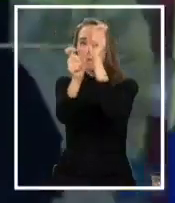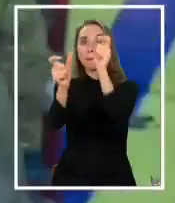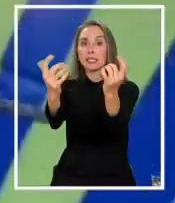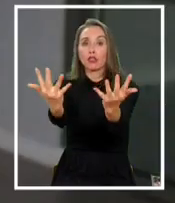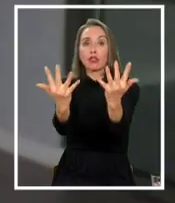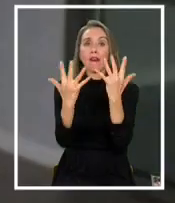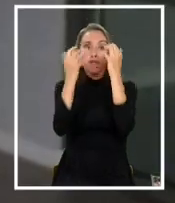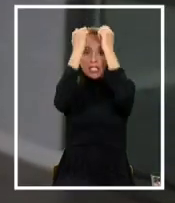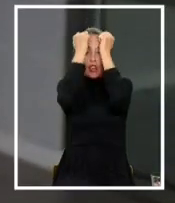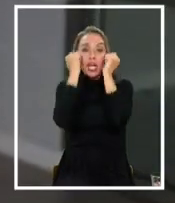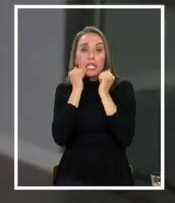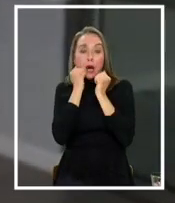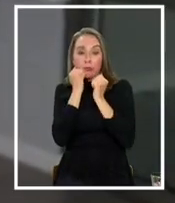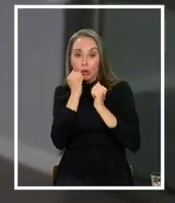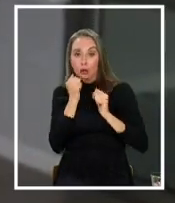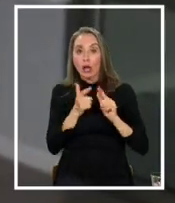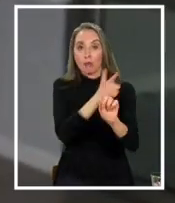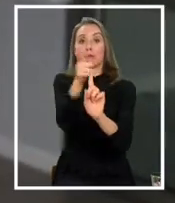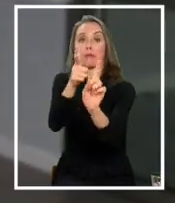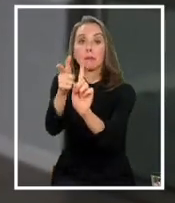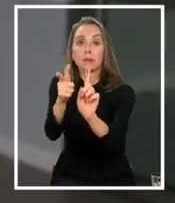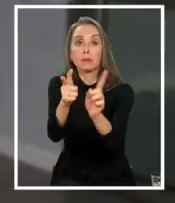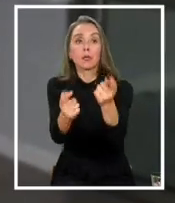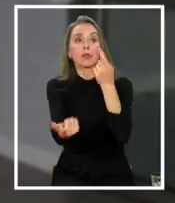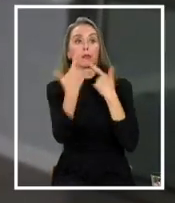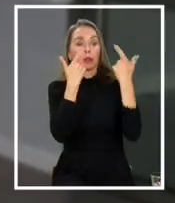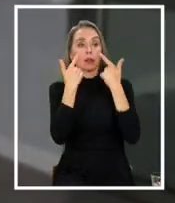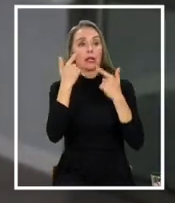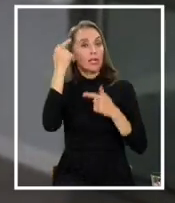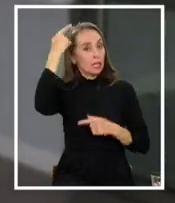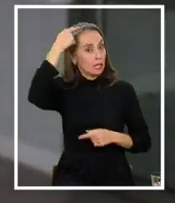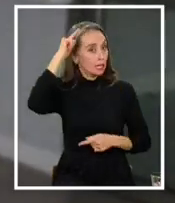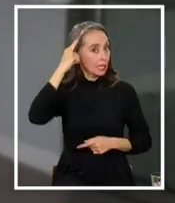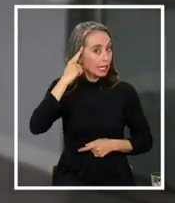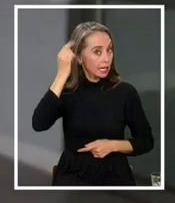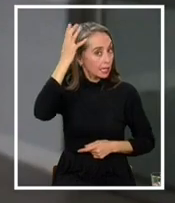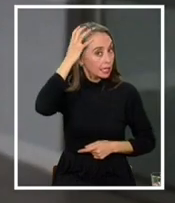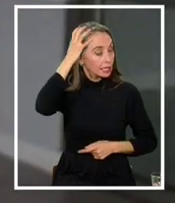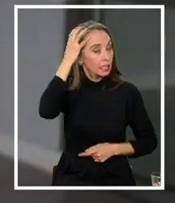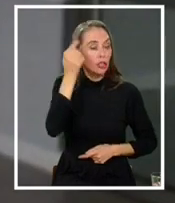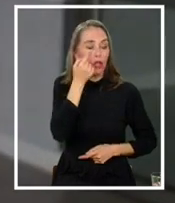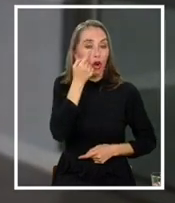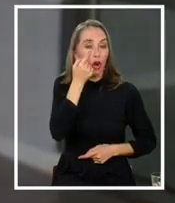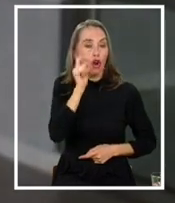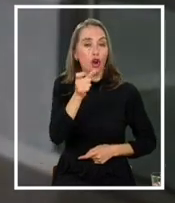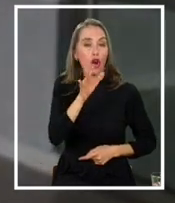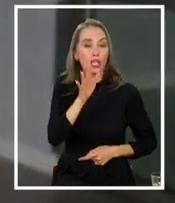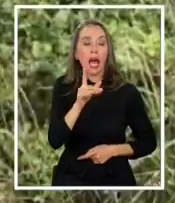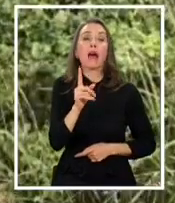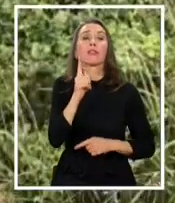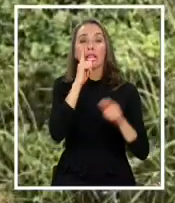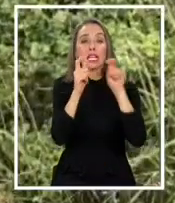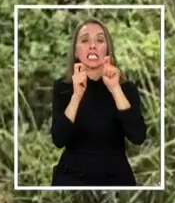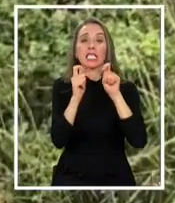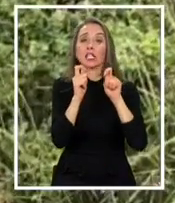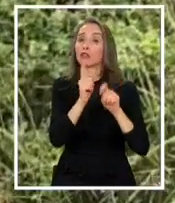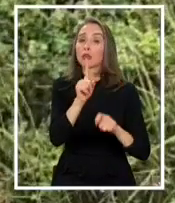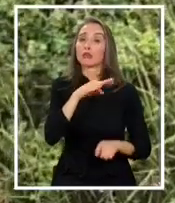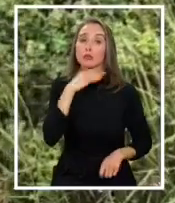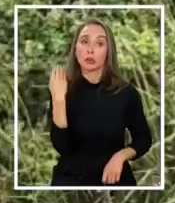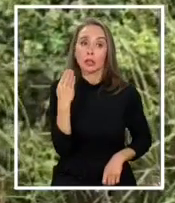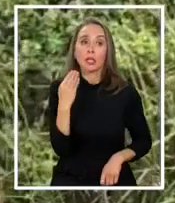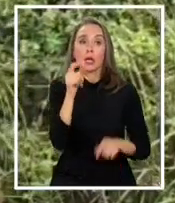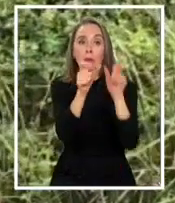parte. Sobre todo en cabeza y en un ojo, tiene una lesión grave en un ojo, está fuera de peligro vital. Sujetos